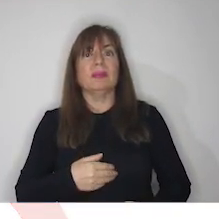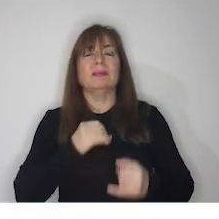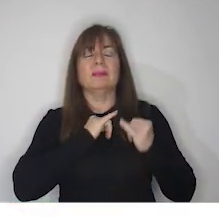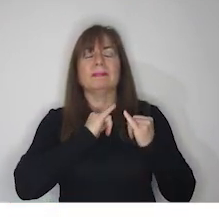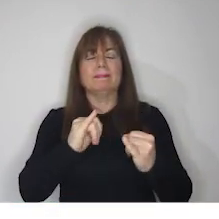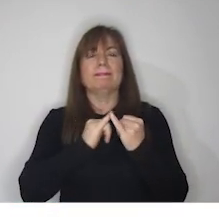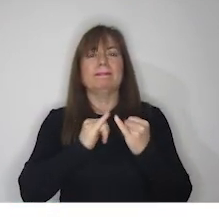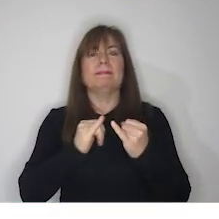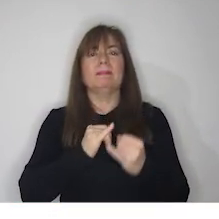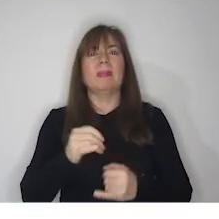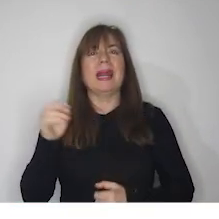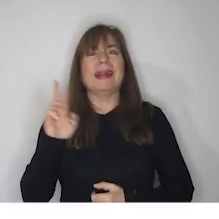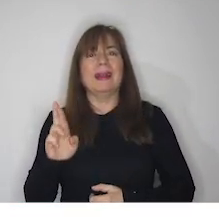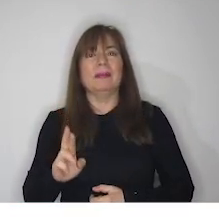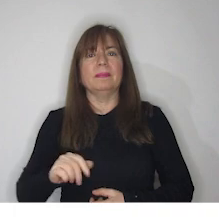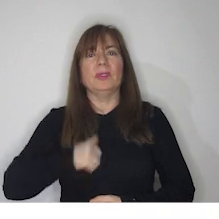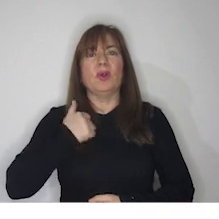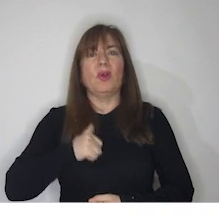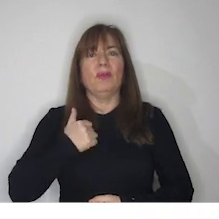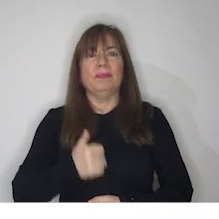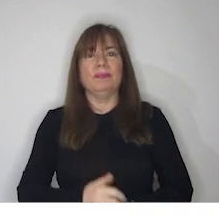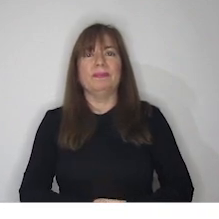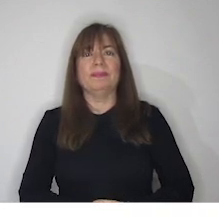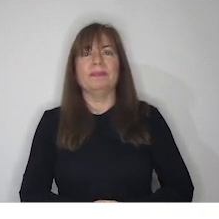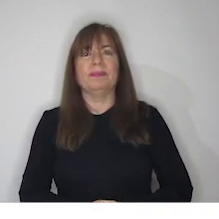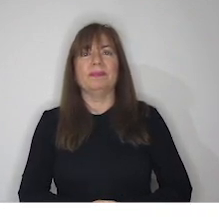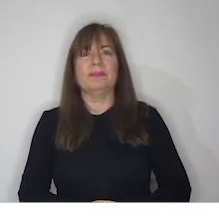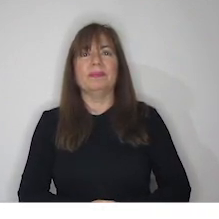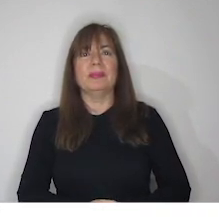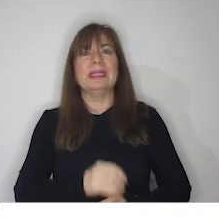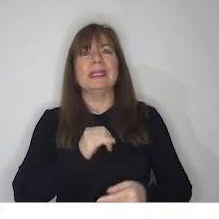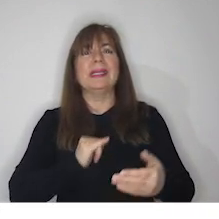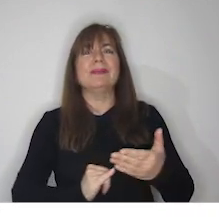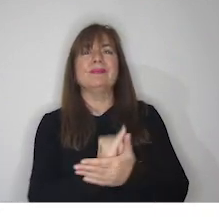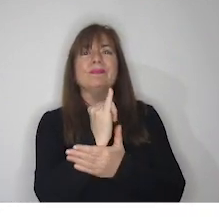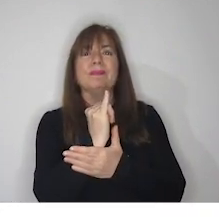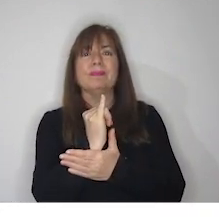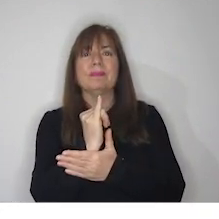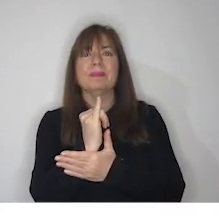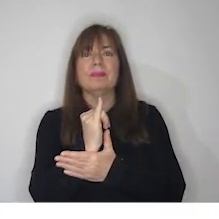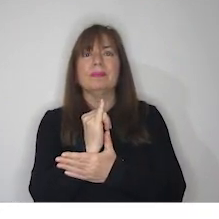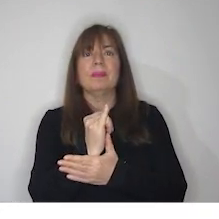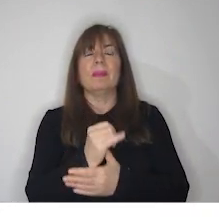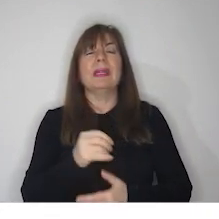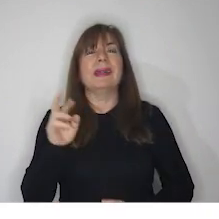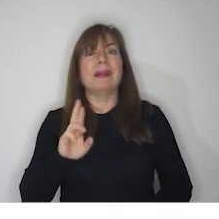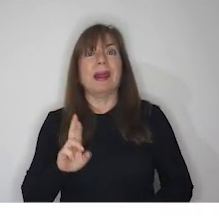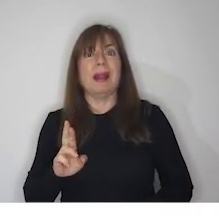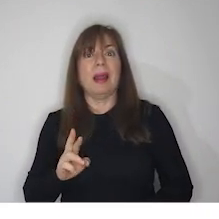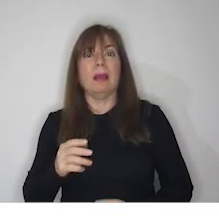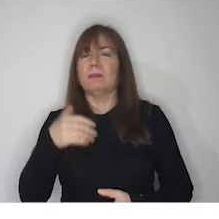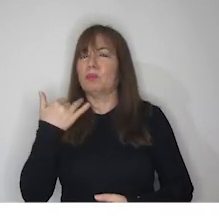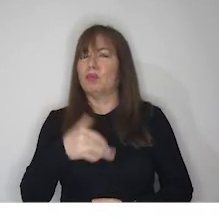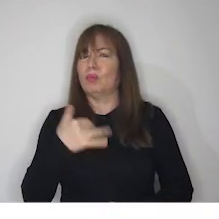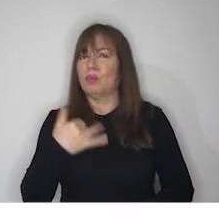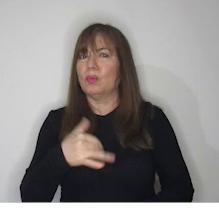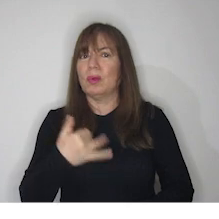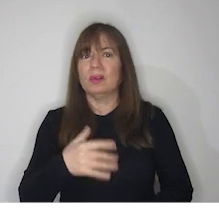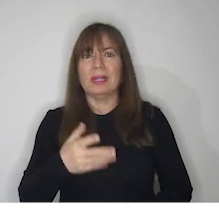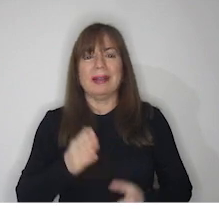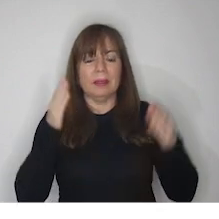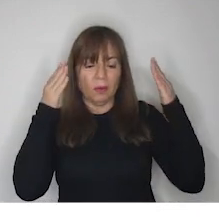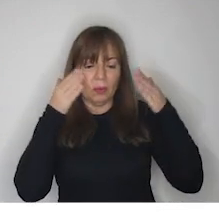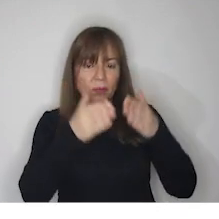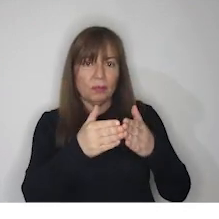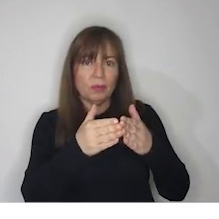adolescencia. Introducción. La menstruación es un hito importante que debe ser abordado desde todas sus aristas y condiciones